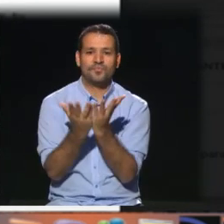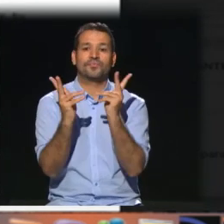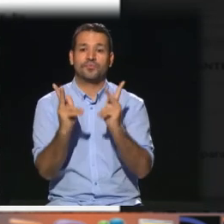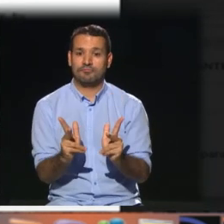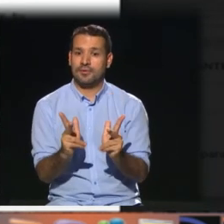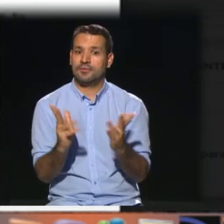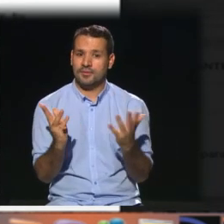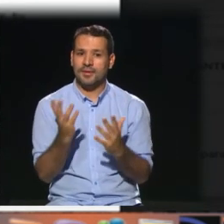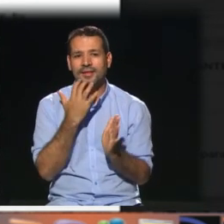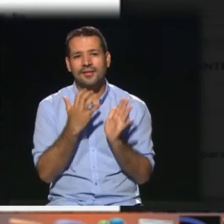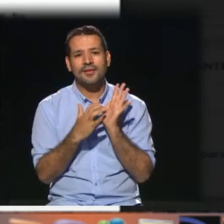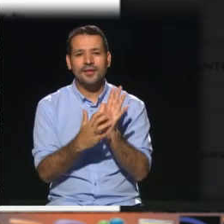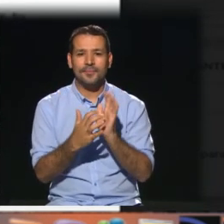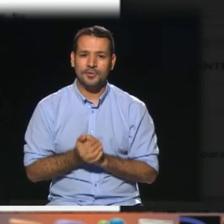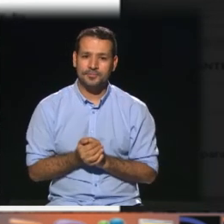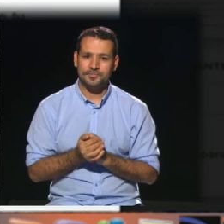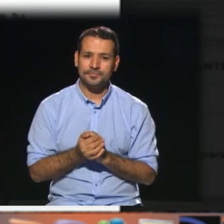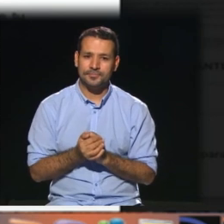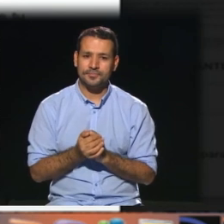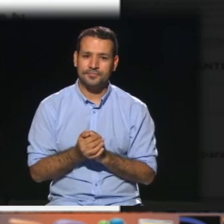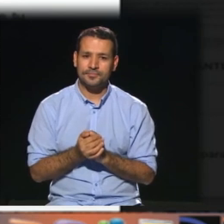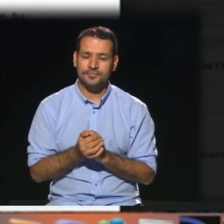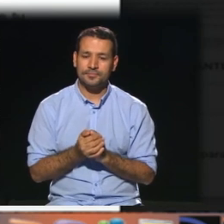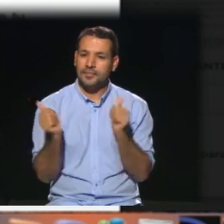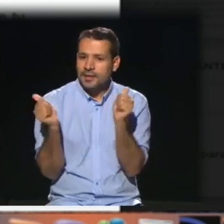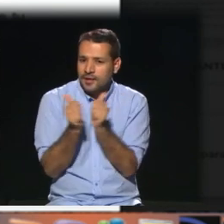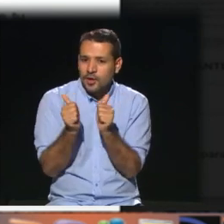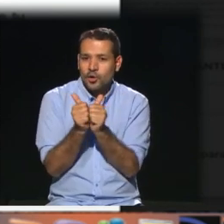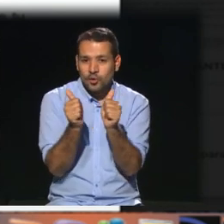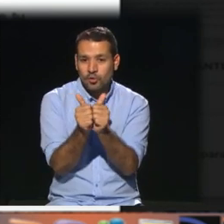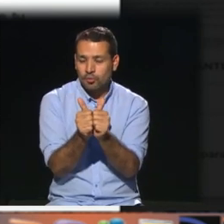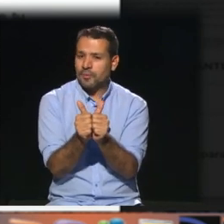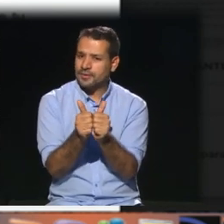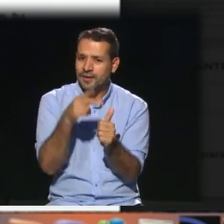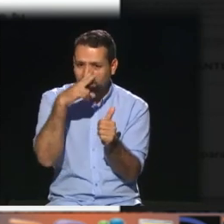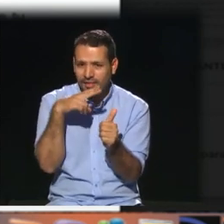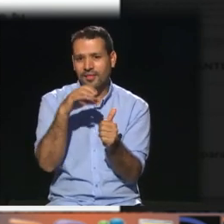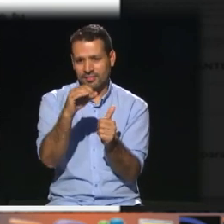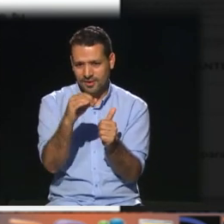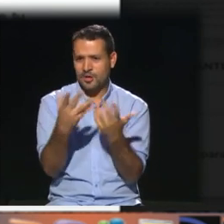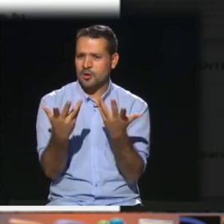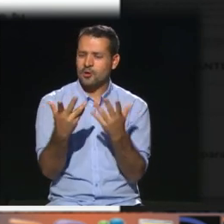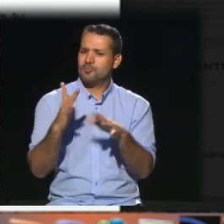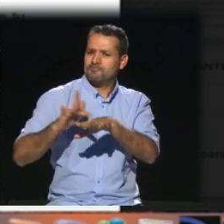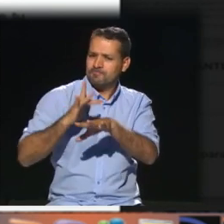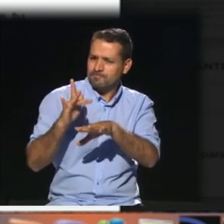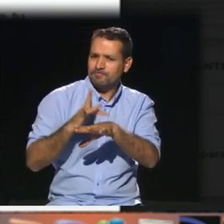¿cierto? Entonces, por ejemplo, como procurar acompañar constantemente al hijo, crear o generar un